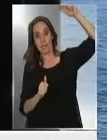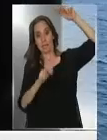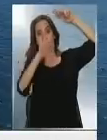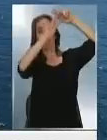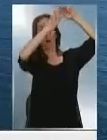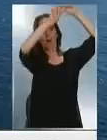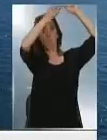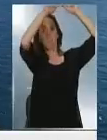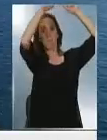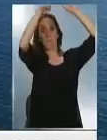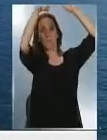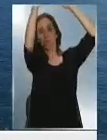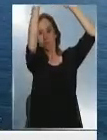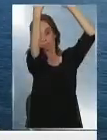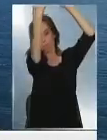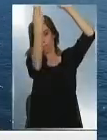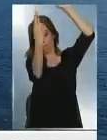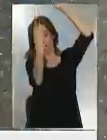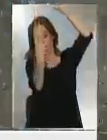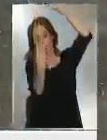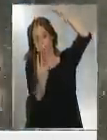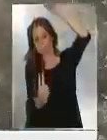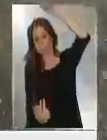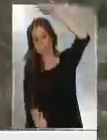las profundidades del océano.